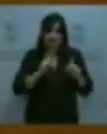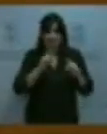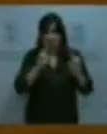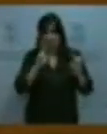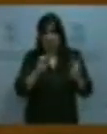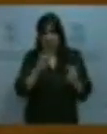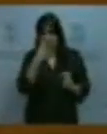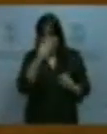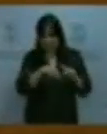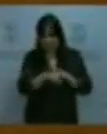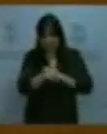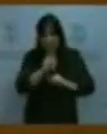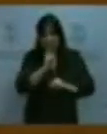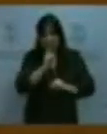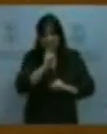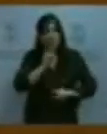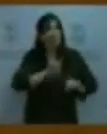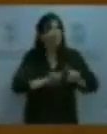sigue y crece.